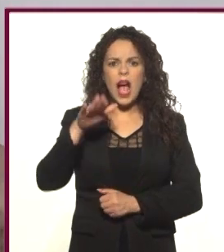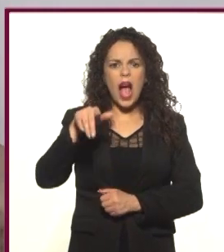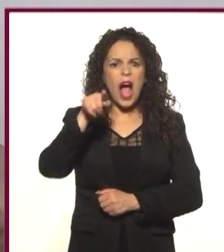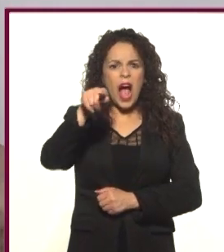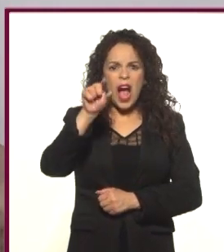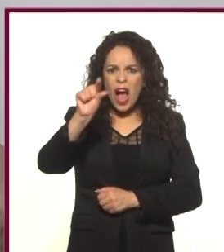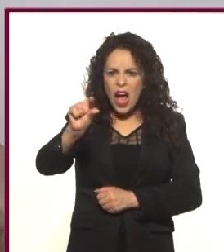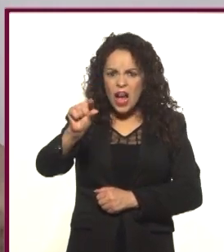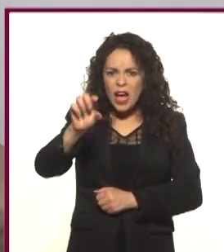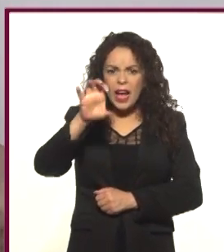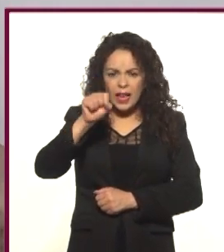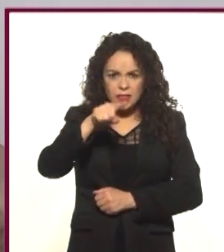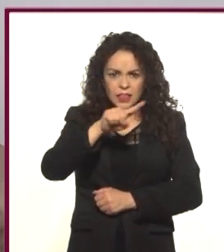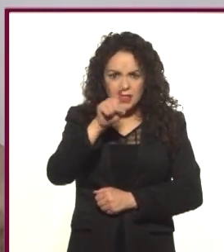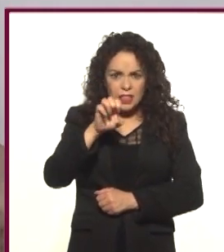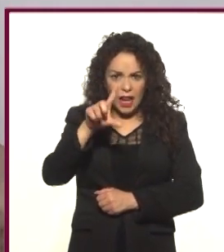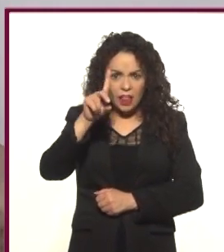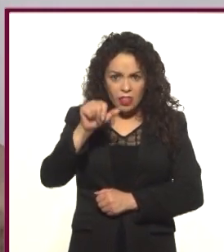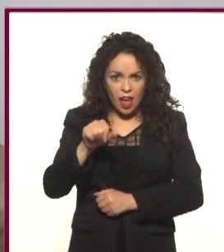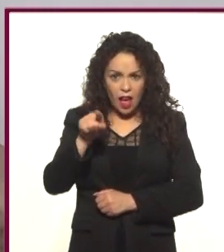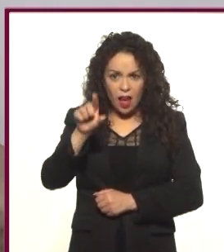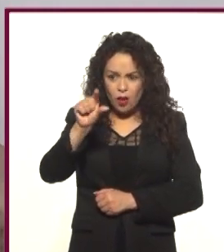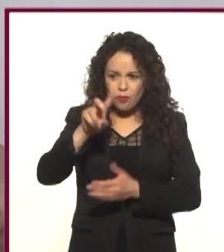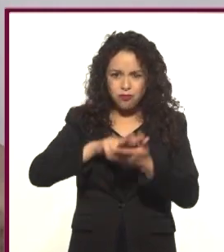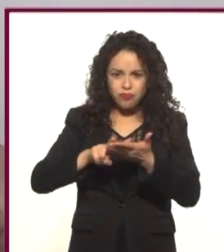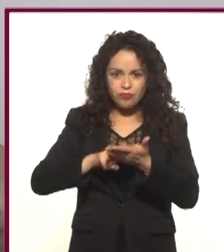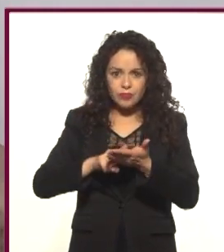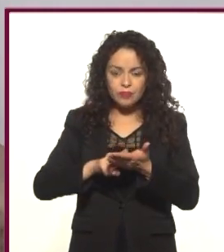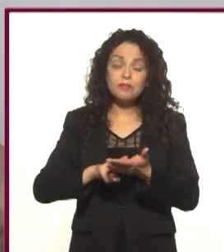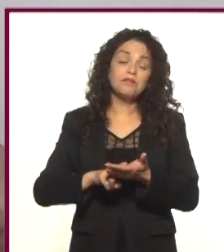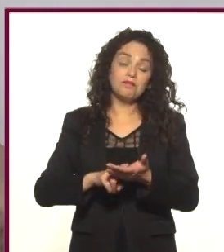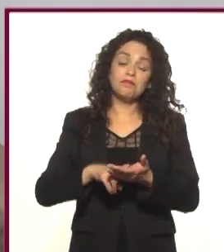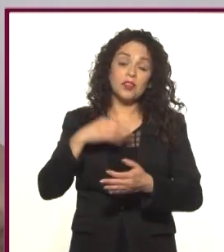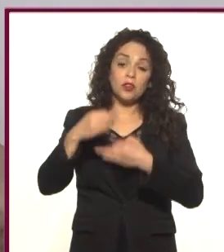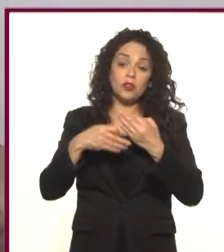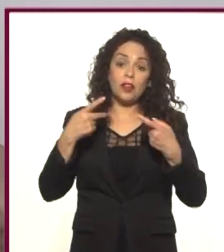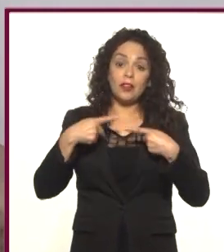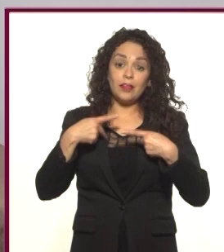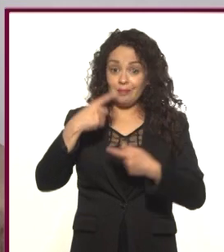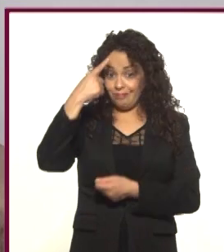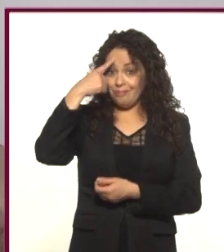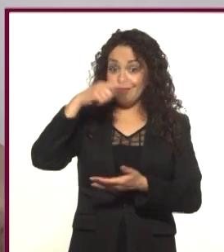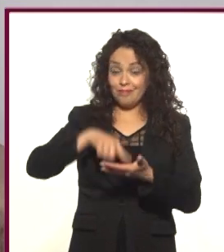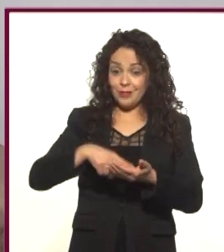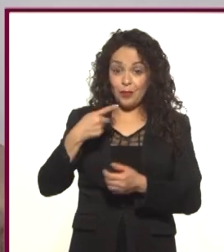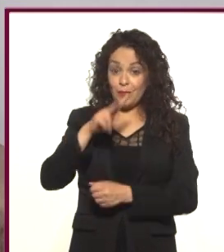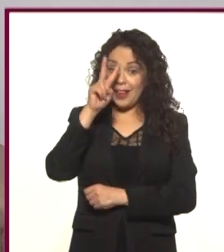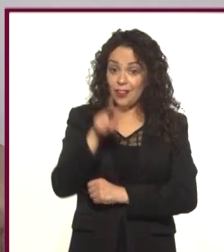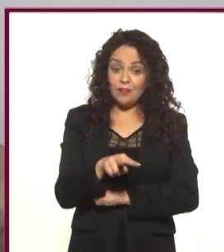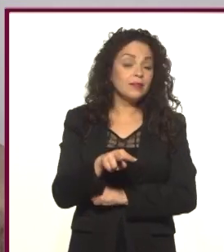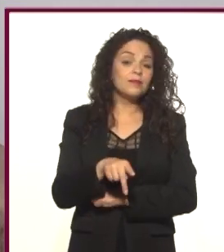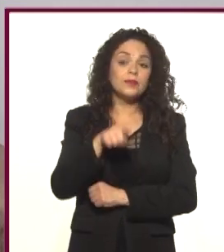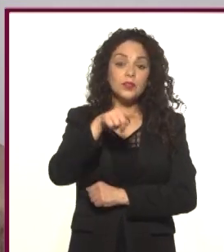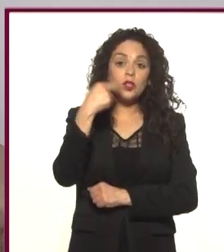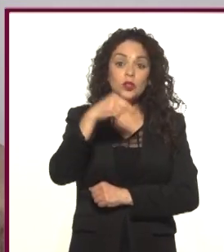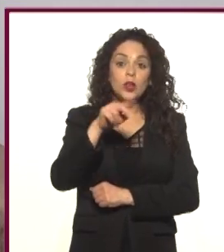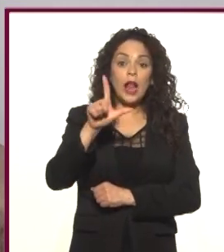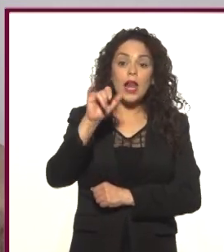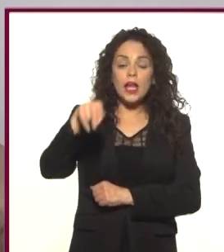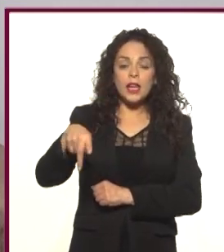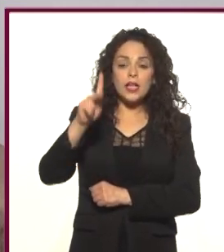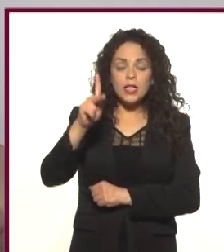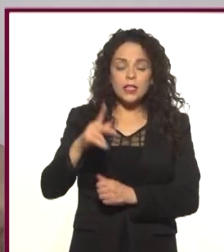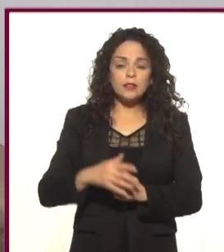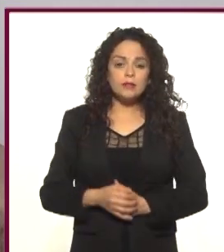¡Ay, ese monito verde Zelda!, ¿no? Bueno, eso es lo que casi cualquier persona cree de primeras, pero la verdad es que su nombre es